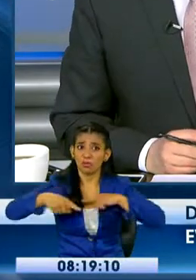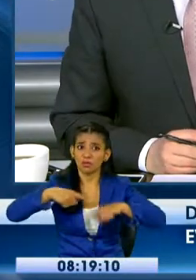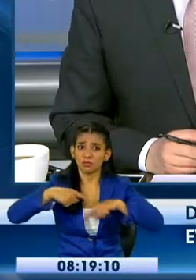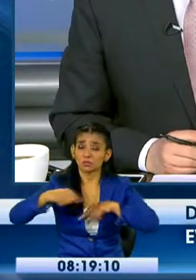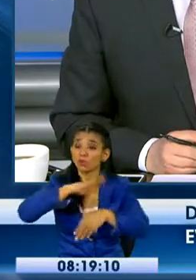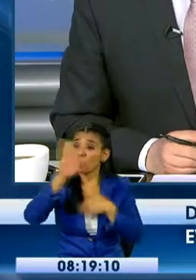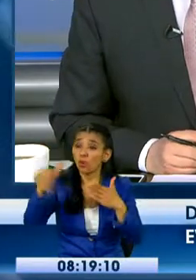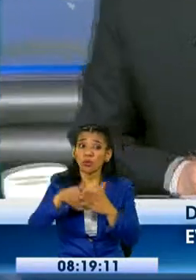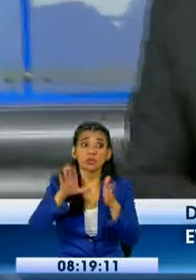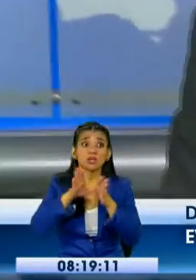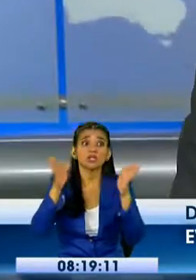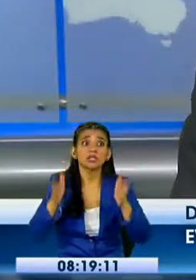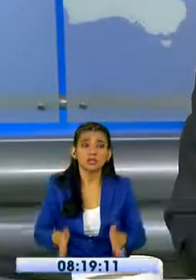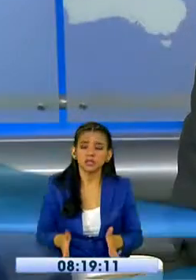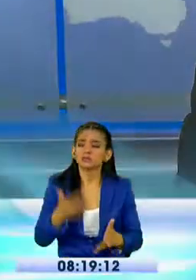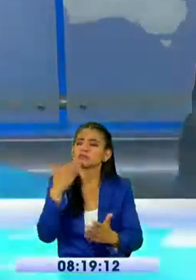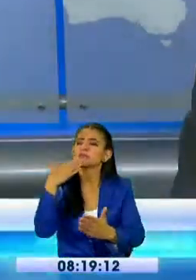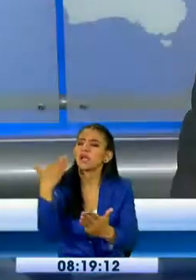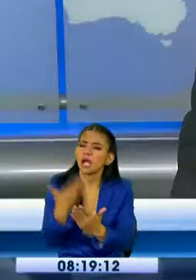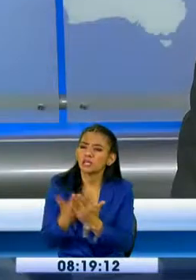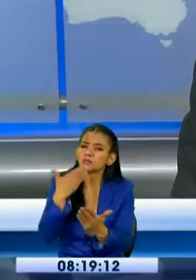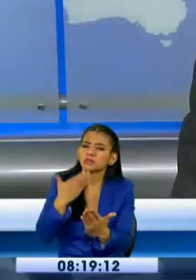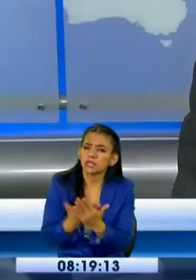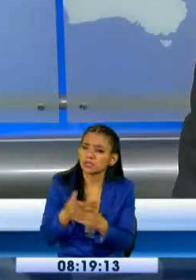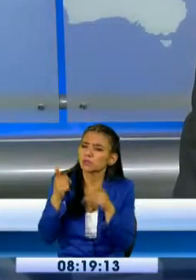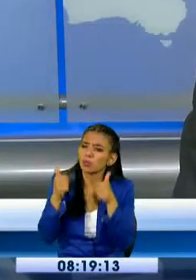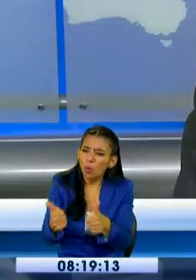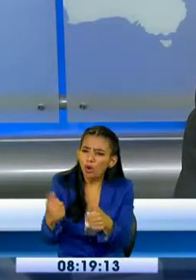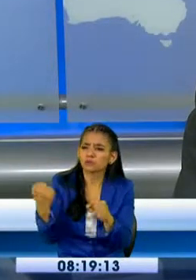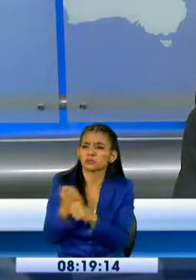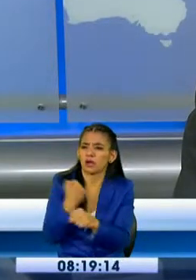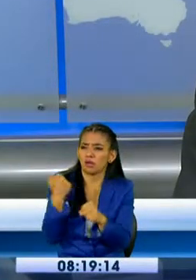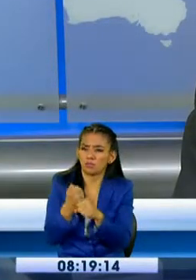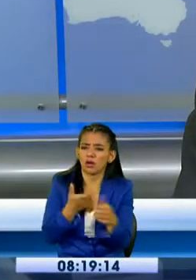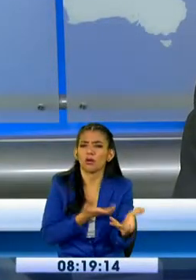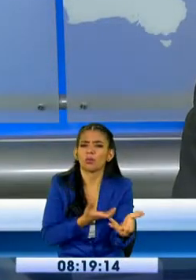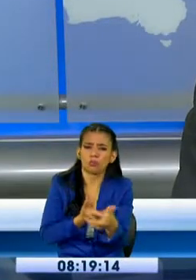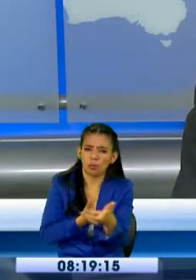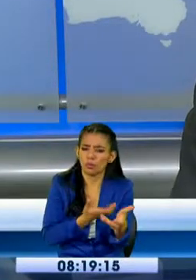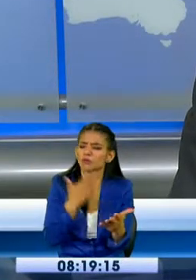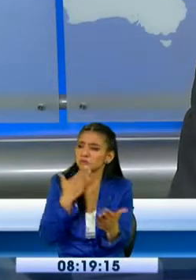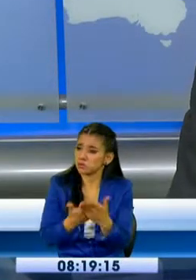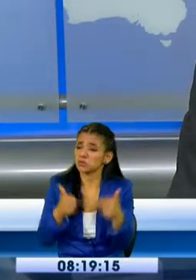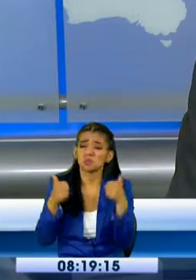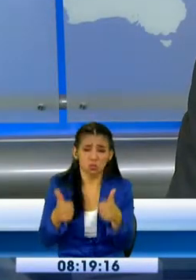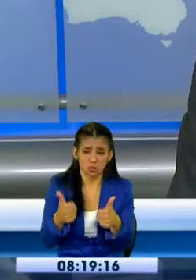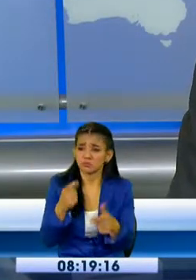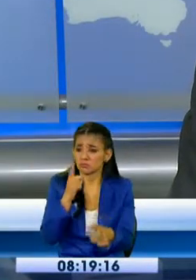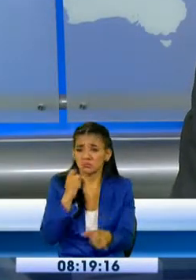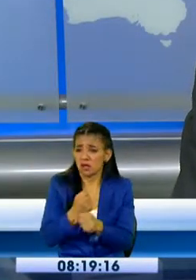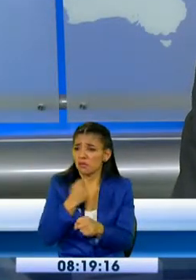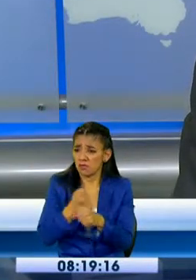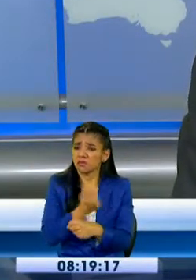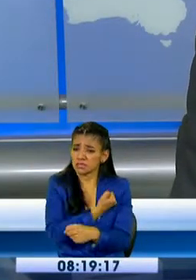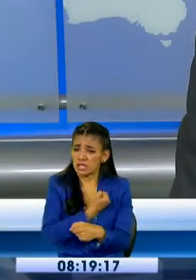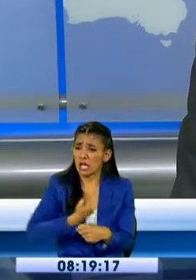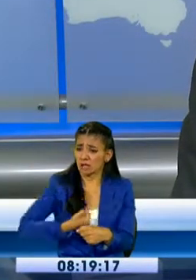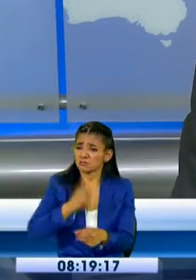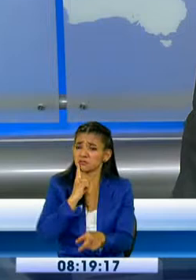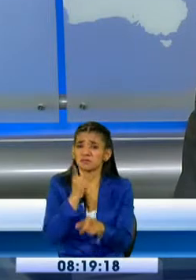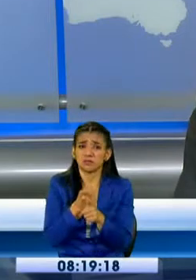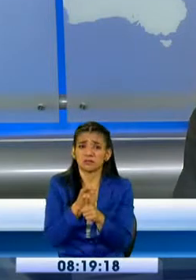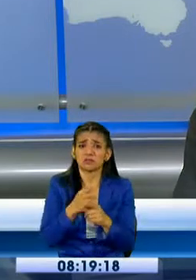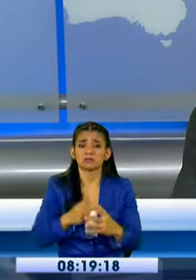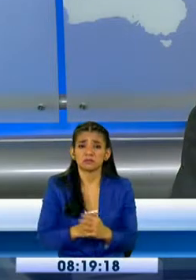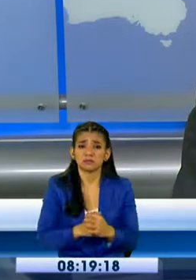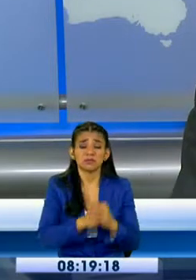Todos los quiteños estamos realmente agradecidos del trabajo de nuestro Cuerpo de Bomberos. Trabajo sacrificado. Y me uno a las palabras